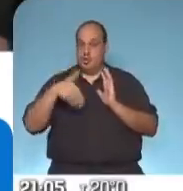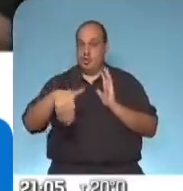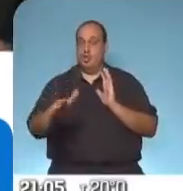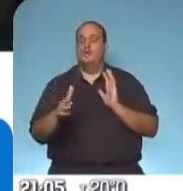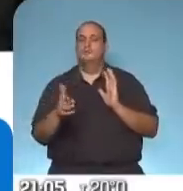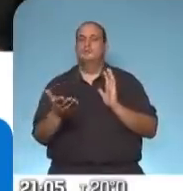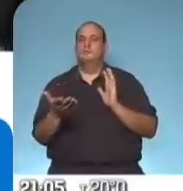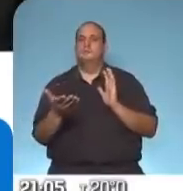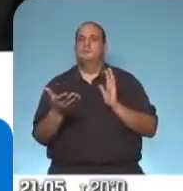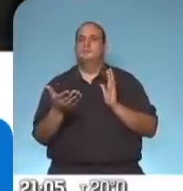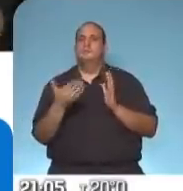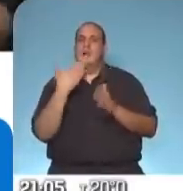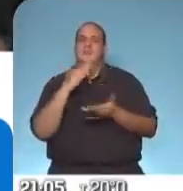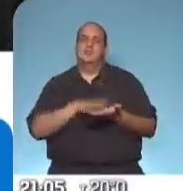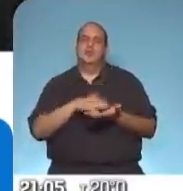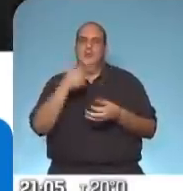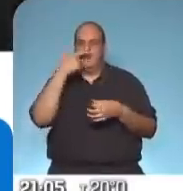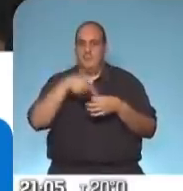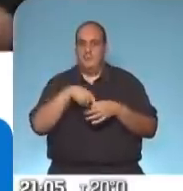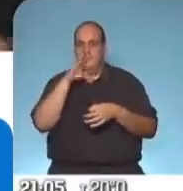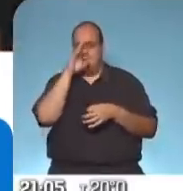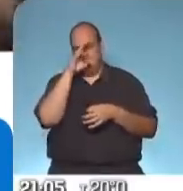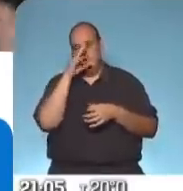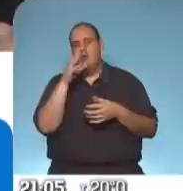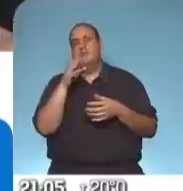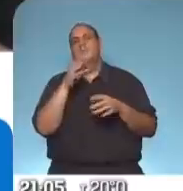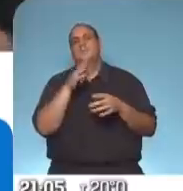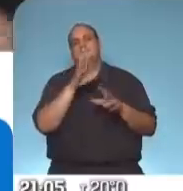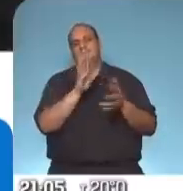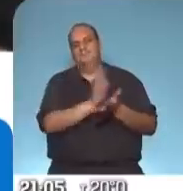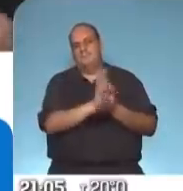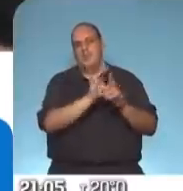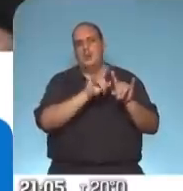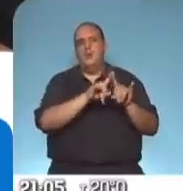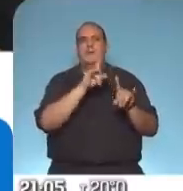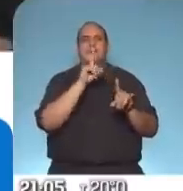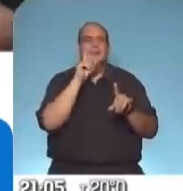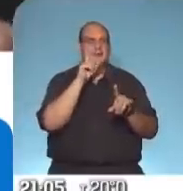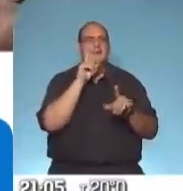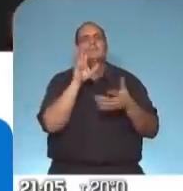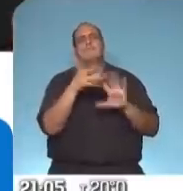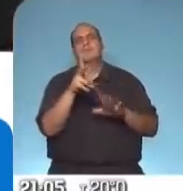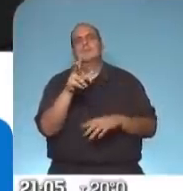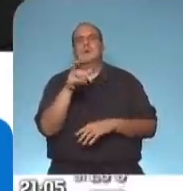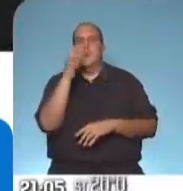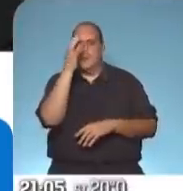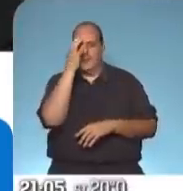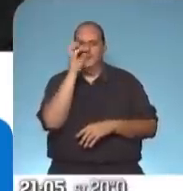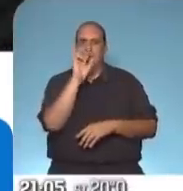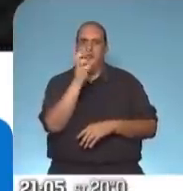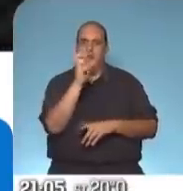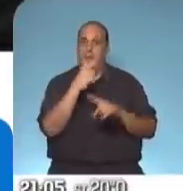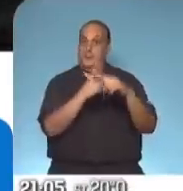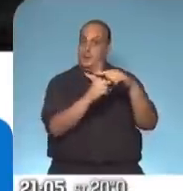hablan, obviamente, de un petróleo, al menos en el nivel del WTI, alrededor de 20 dólares, positivos, no negativos,